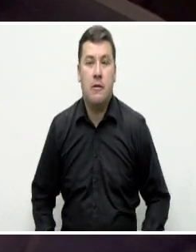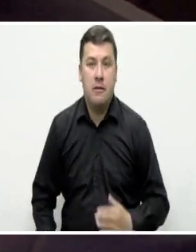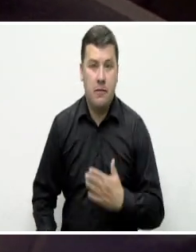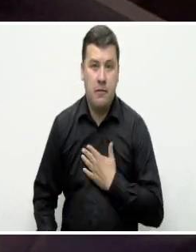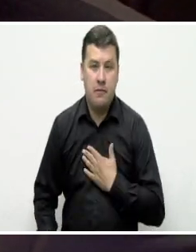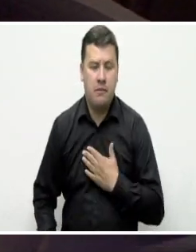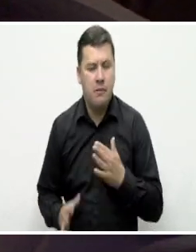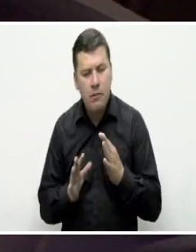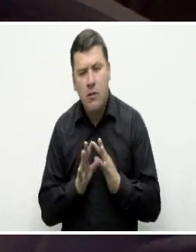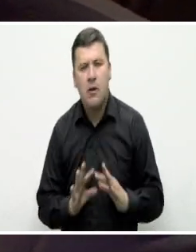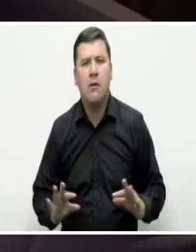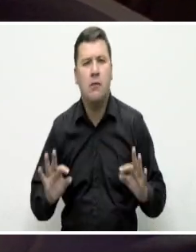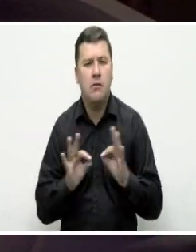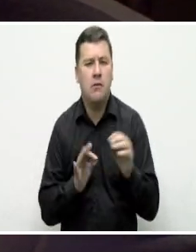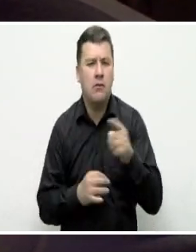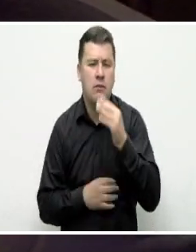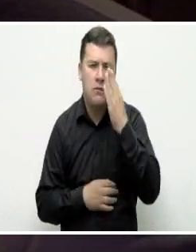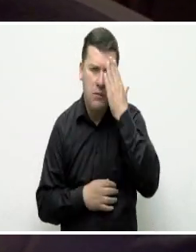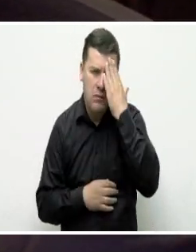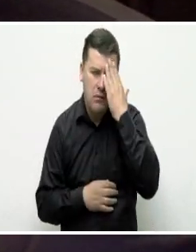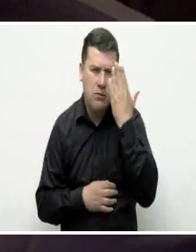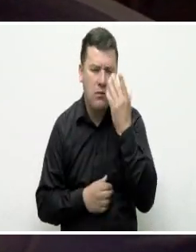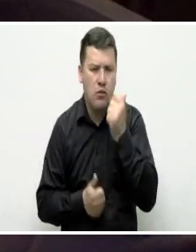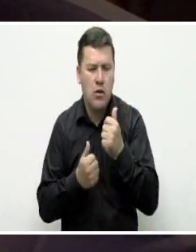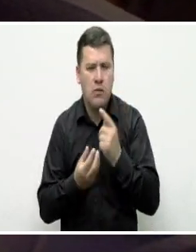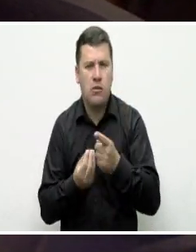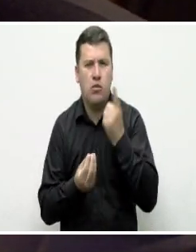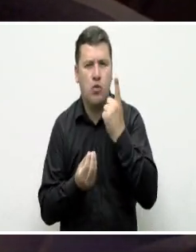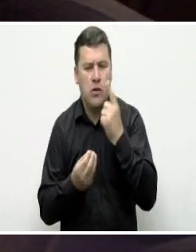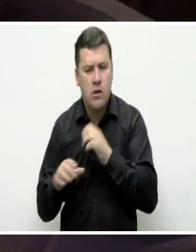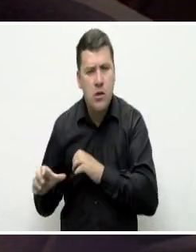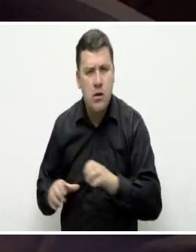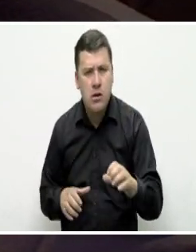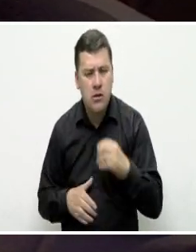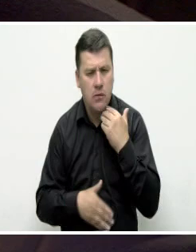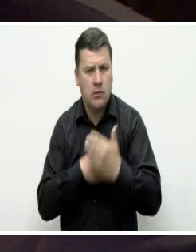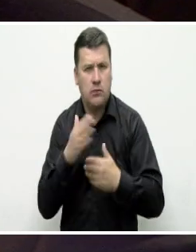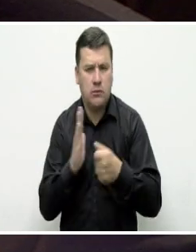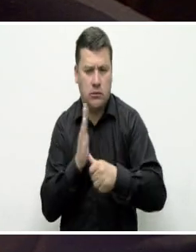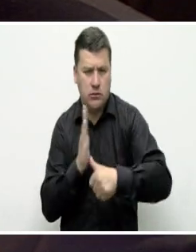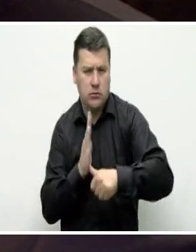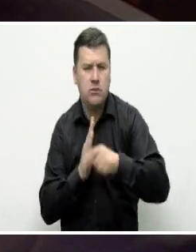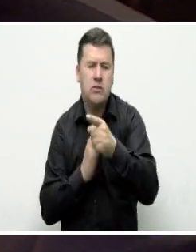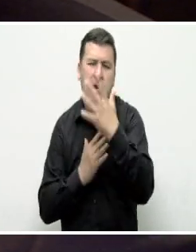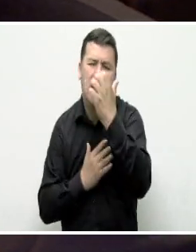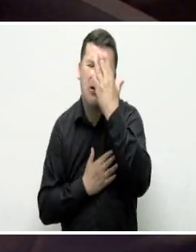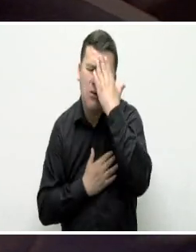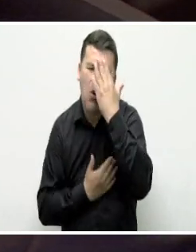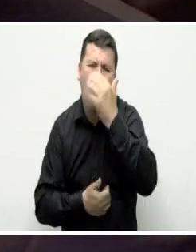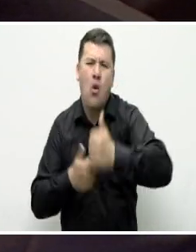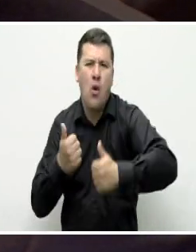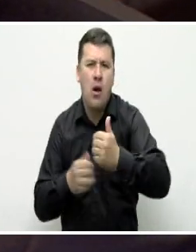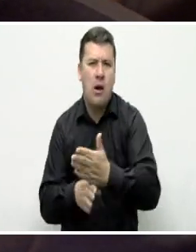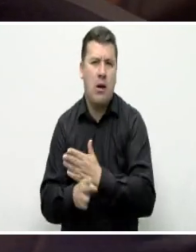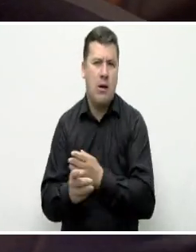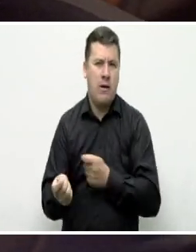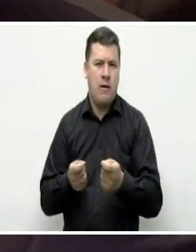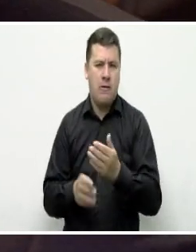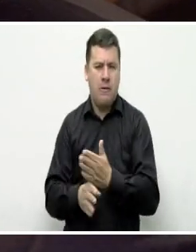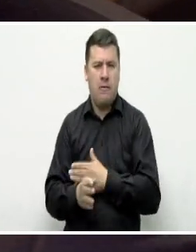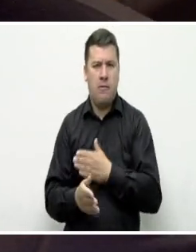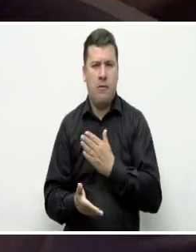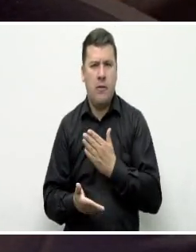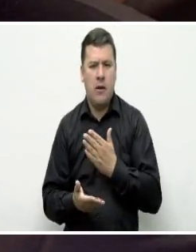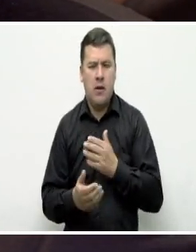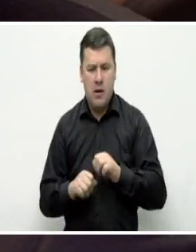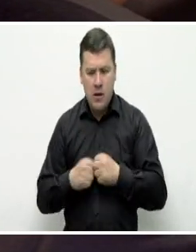es sumamente importante saber qué políticas o qué acciones ha adelantado la registraduría para prevenir la ocurrencia